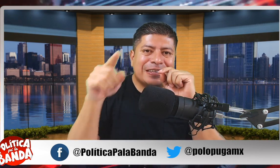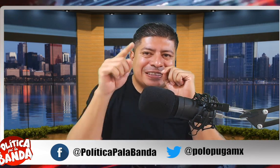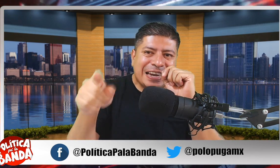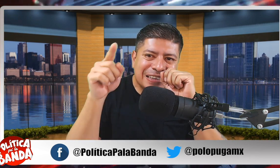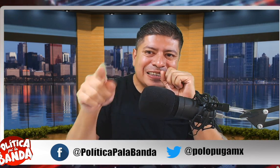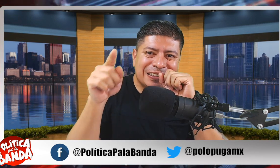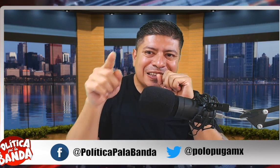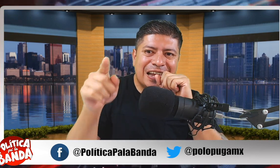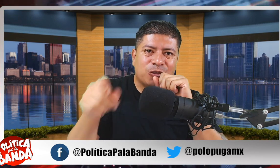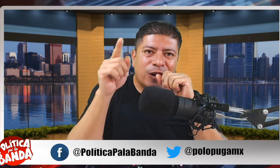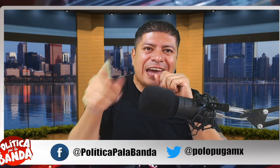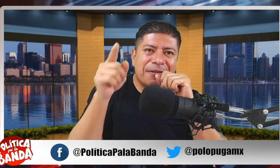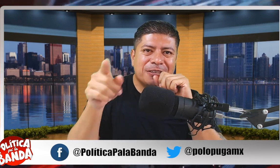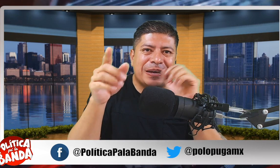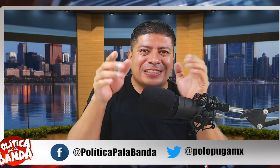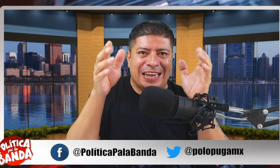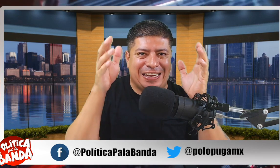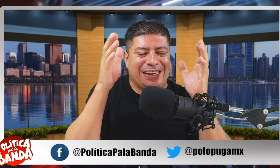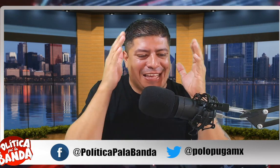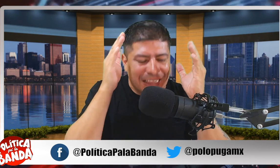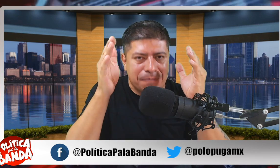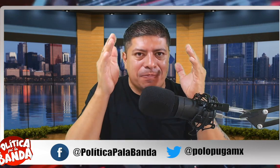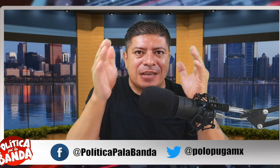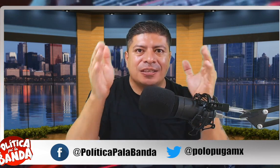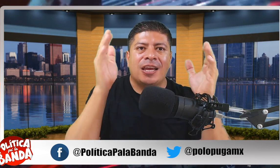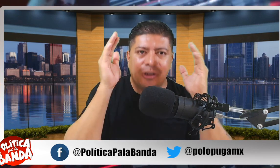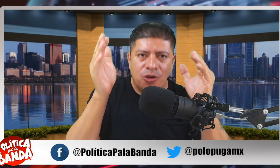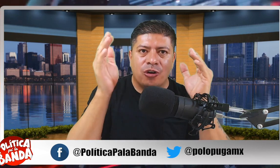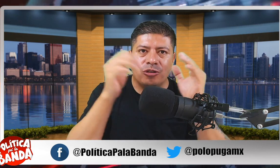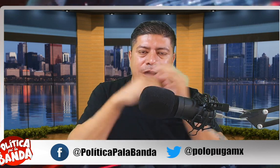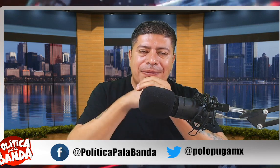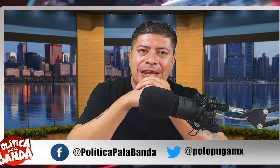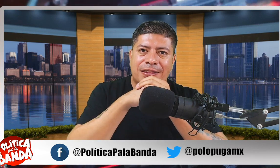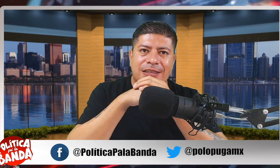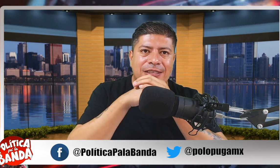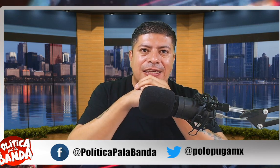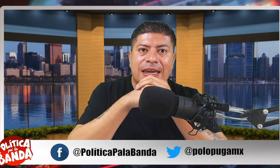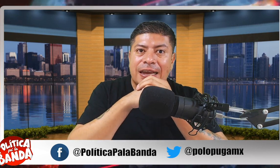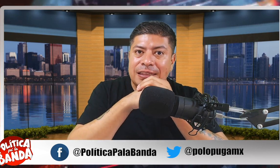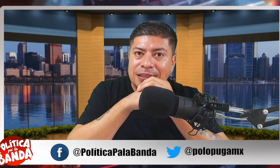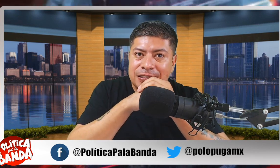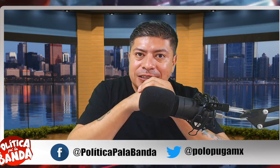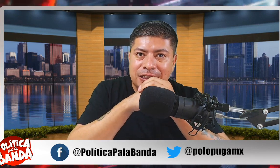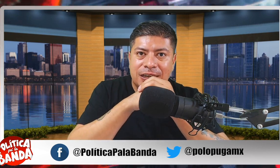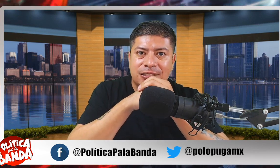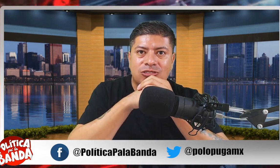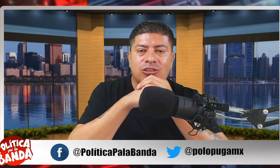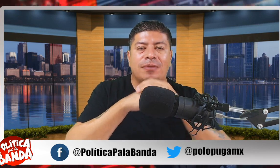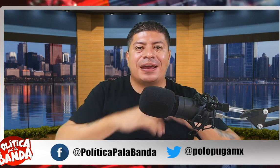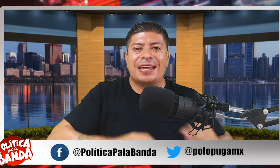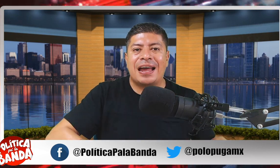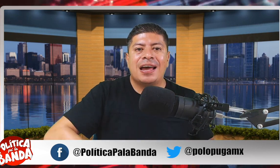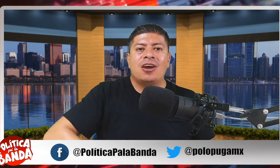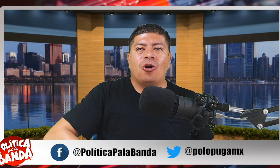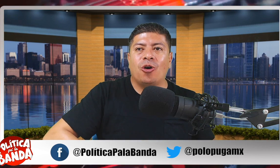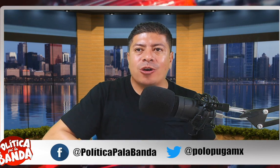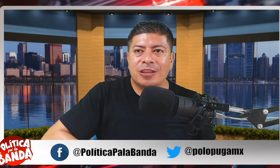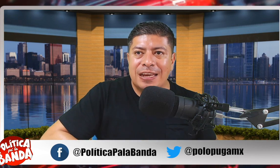vez más, cheques este dato, cada vez más energías limpias, no contaminantes, y que garantice esa transición de